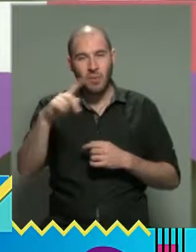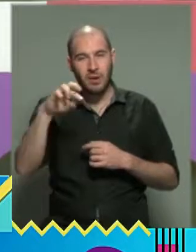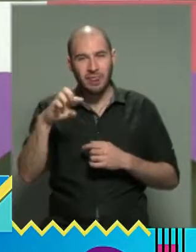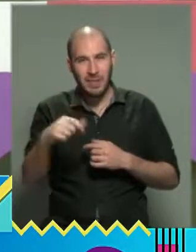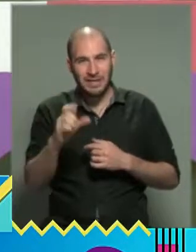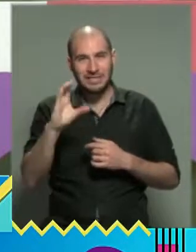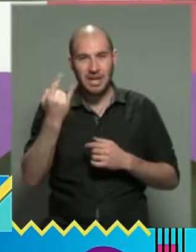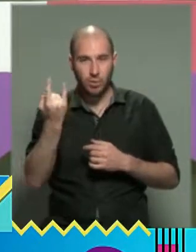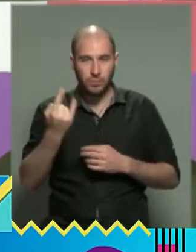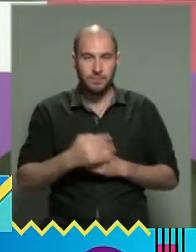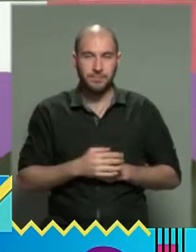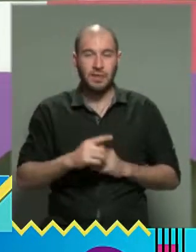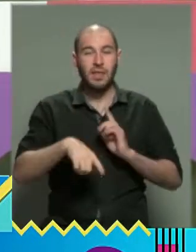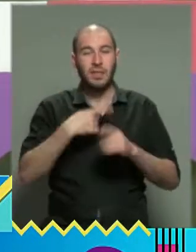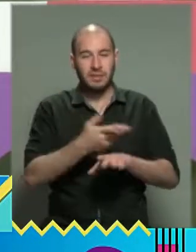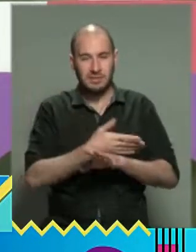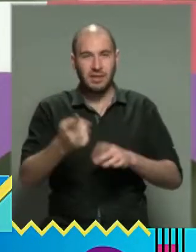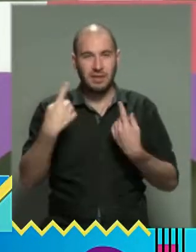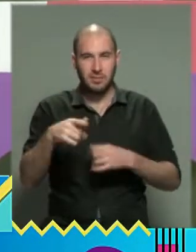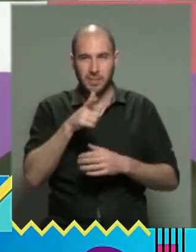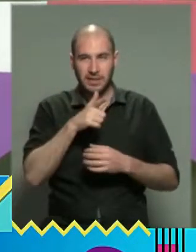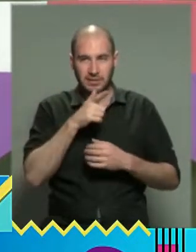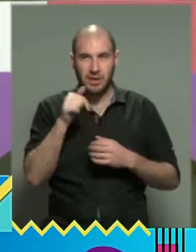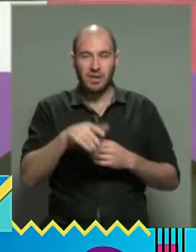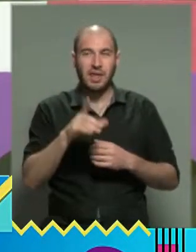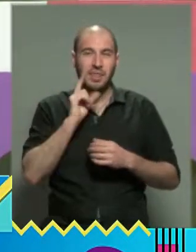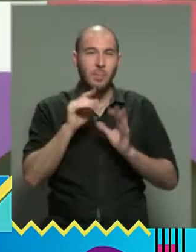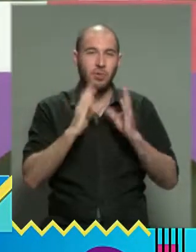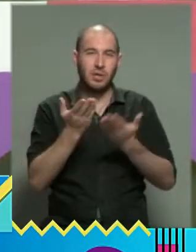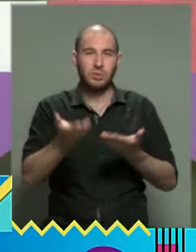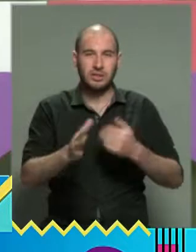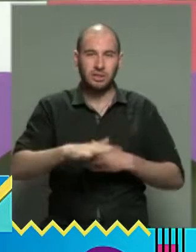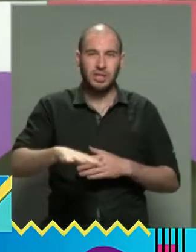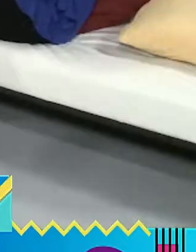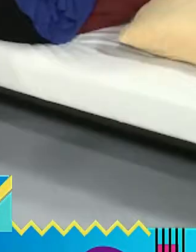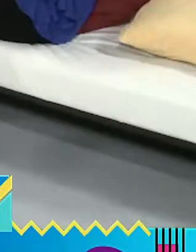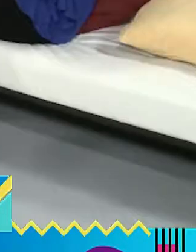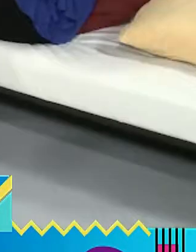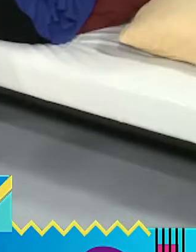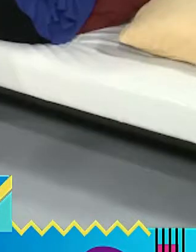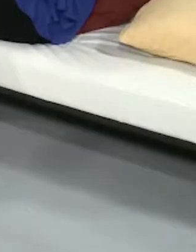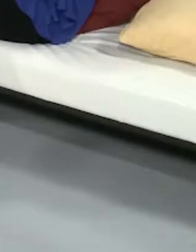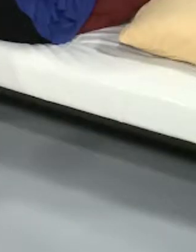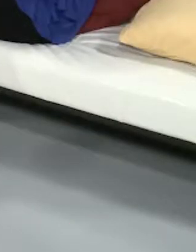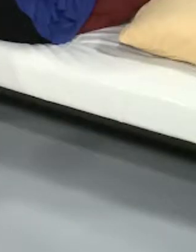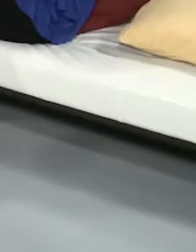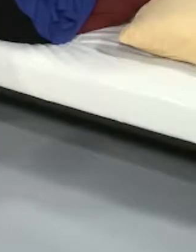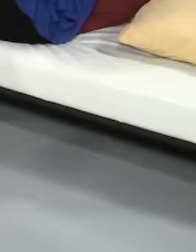como @epsenalú. Enseguida volvemos con más Distintos Parecidos en este Día Mundial de la Justicia Social.